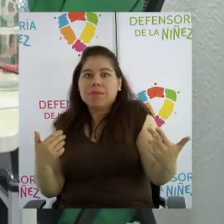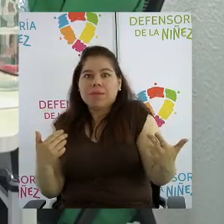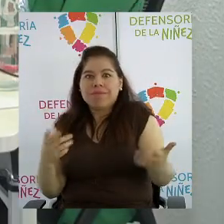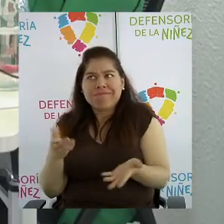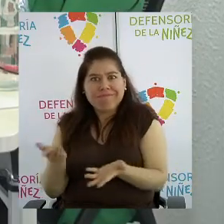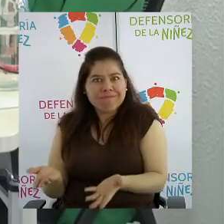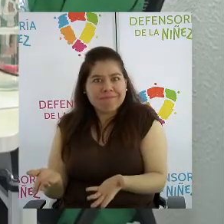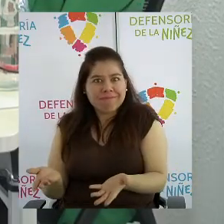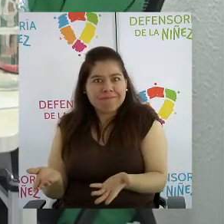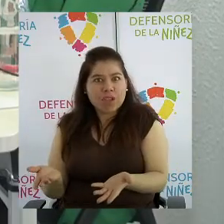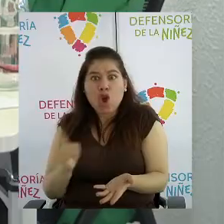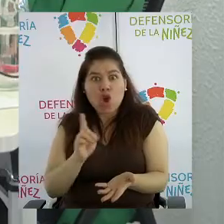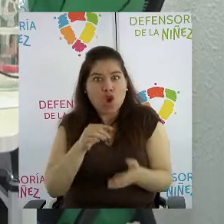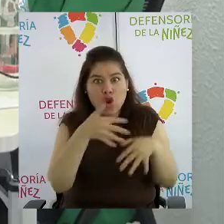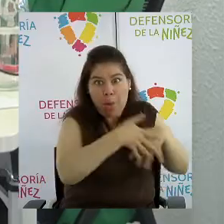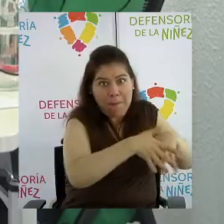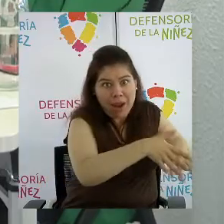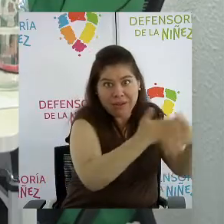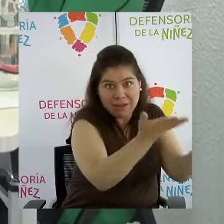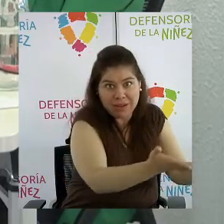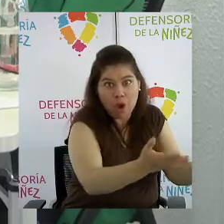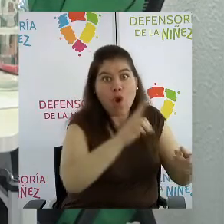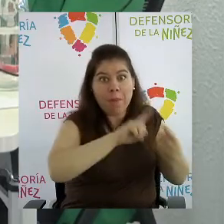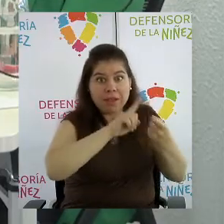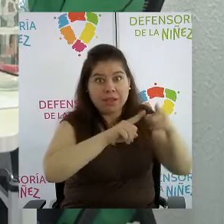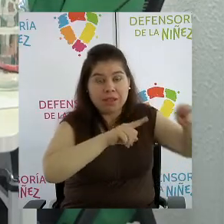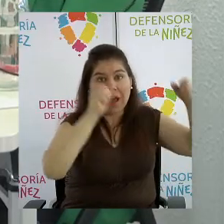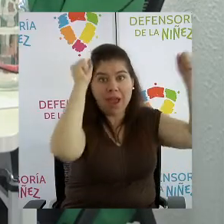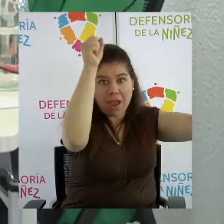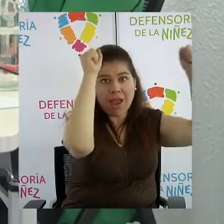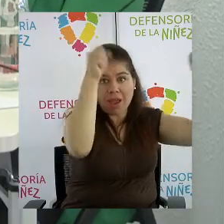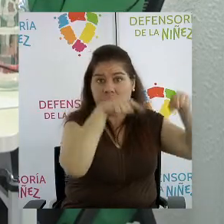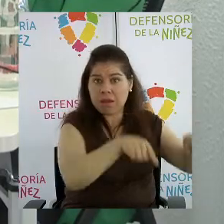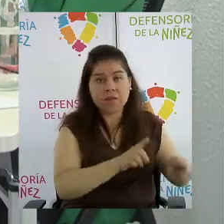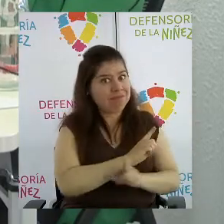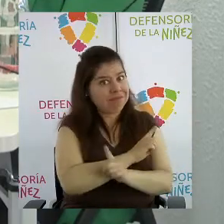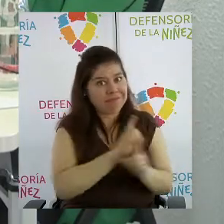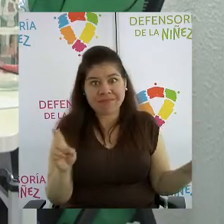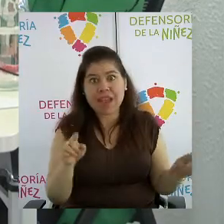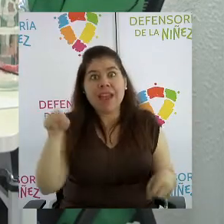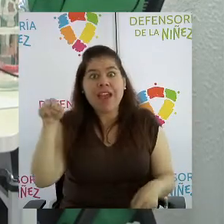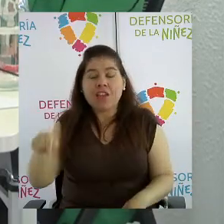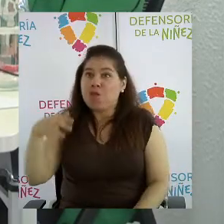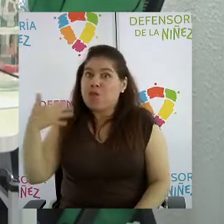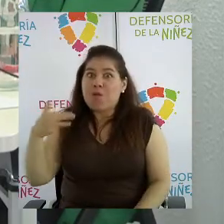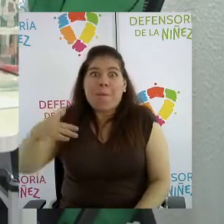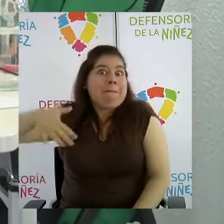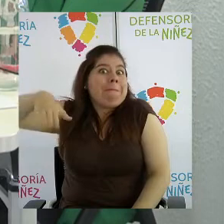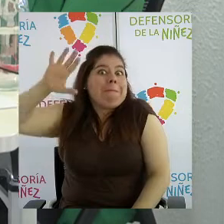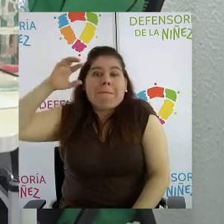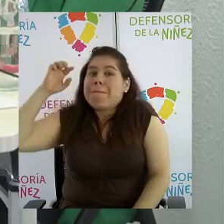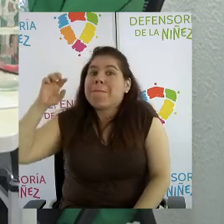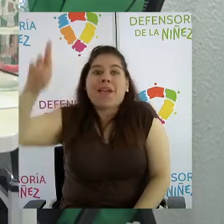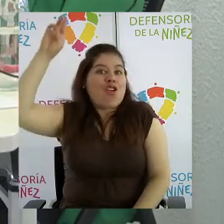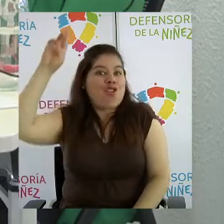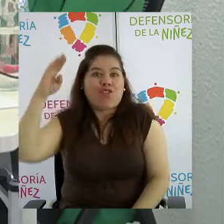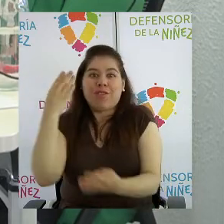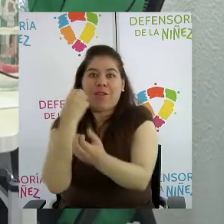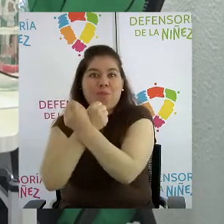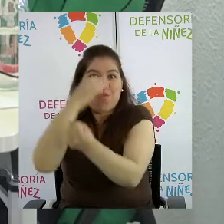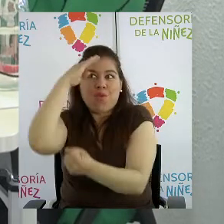estamos hablando también de niños que ni siquiera estaban participando en manifestaciones, lo que hace aún más grave el comportamiento policial. Y en su